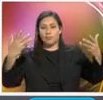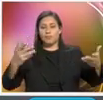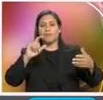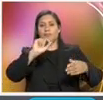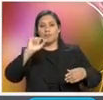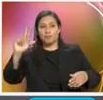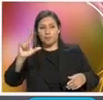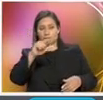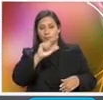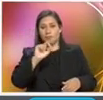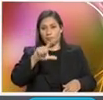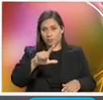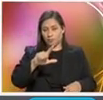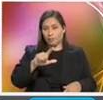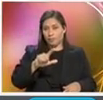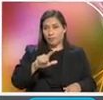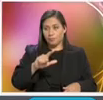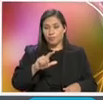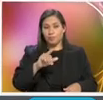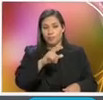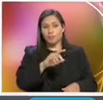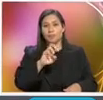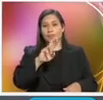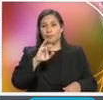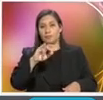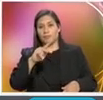figuras del 27, de Eric